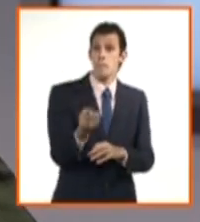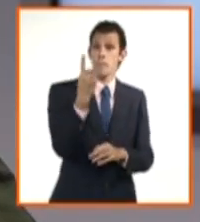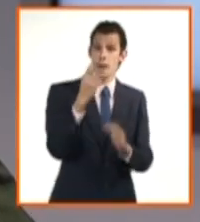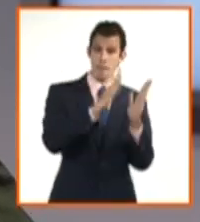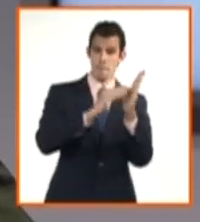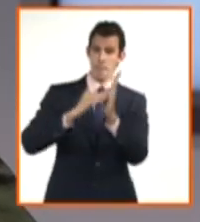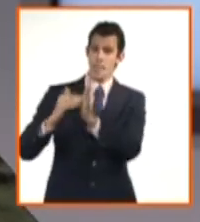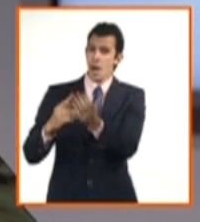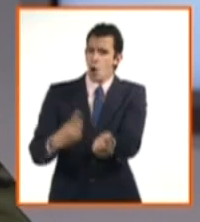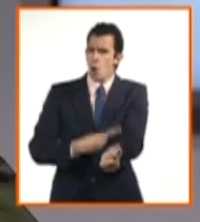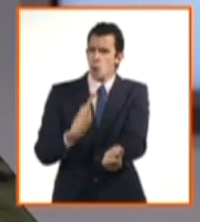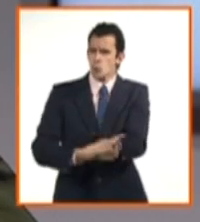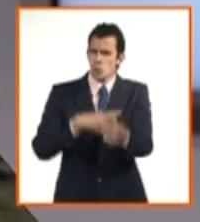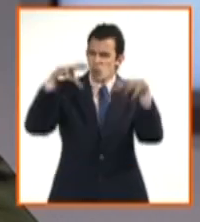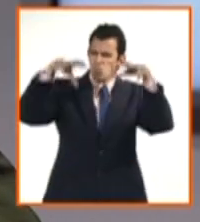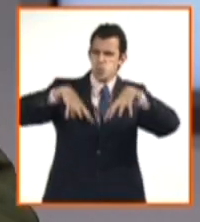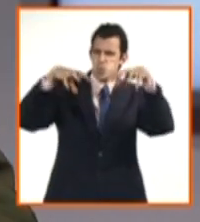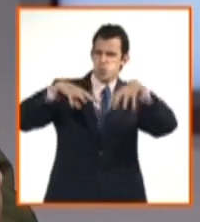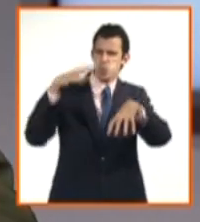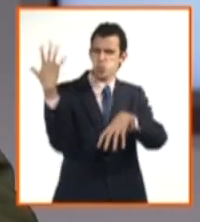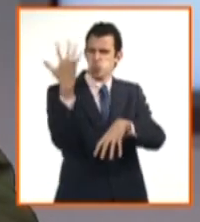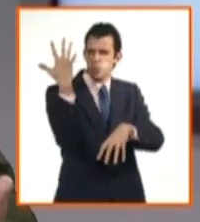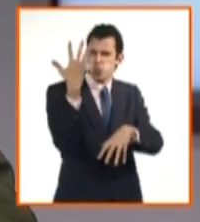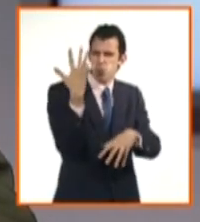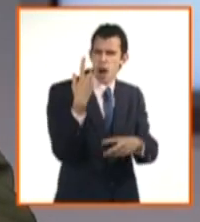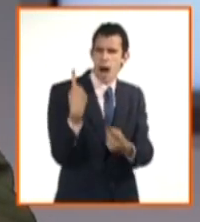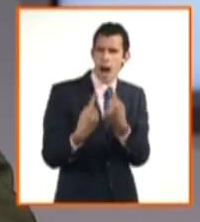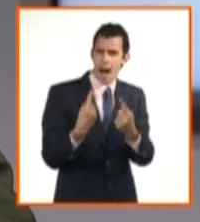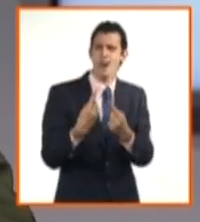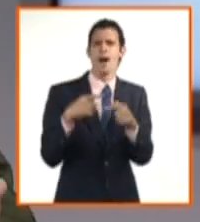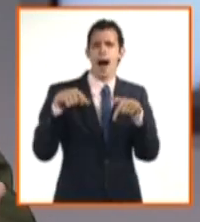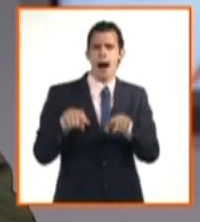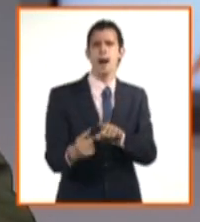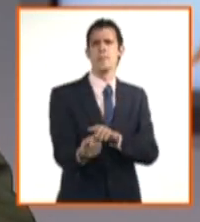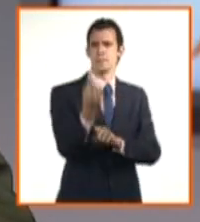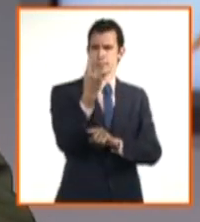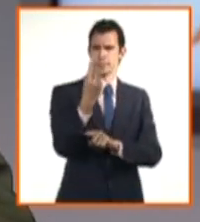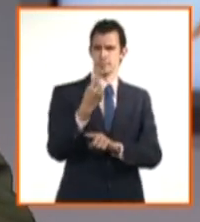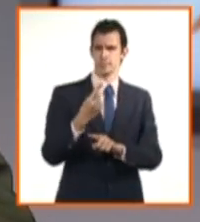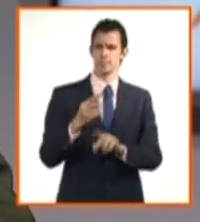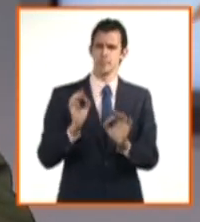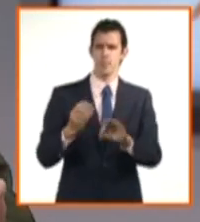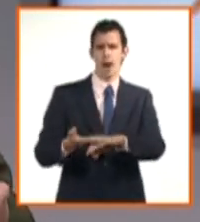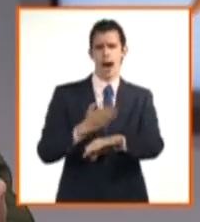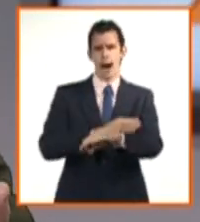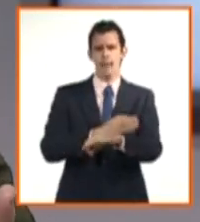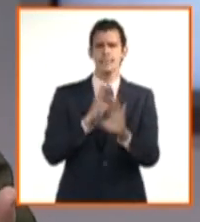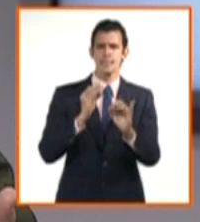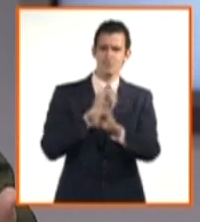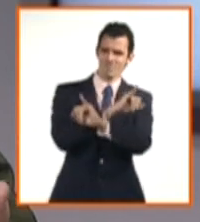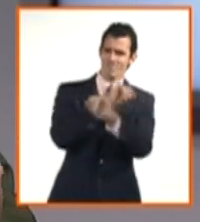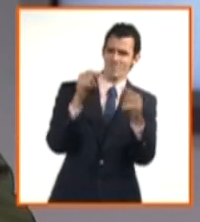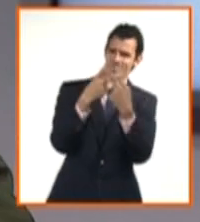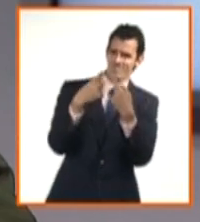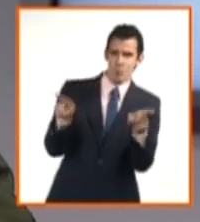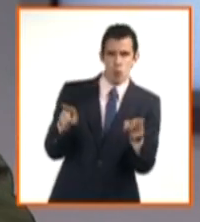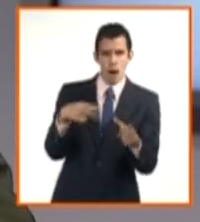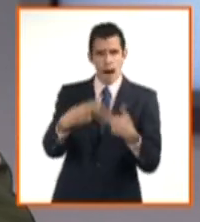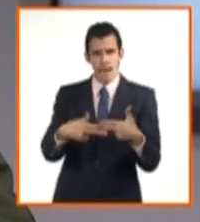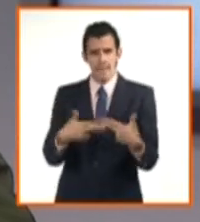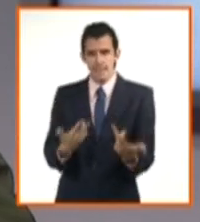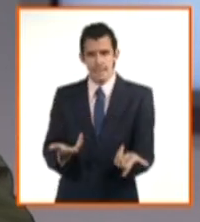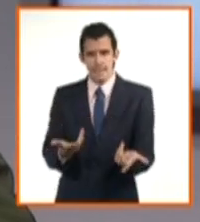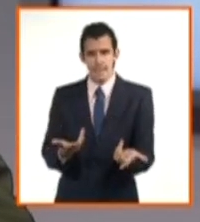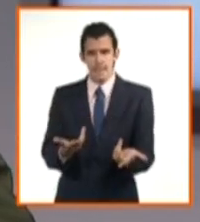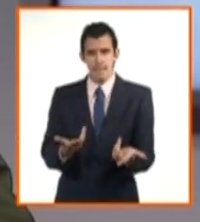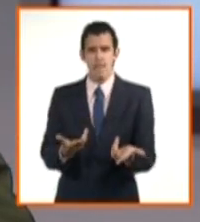prácticamente donde le antecedieron una serie de indicaciones por supuesto que se dieron a nivel de es indicación es lo mismo teniendo en cuenta la